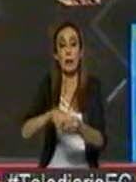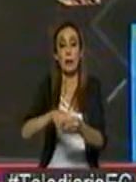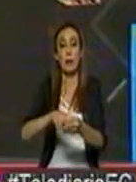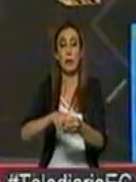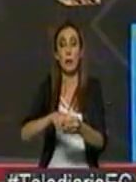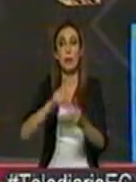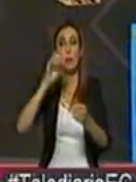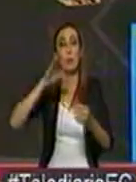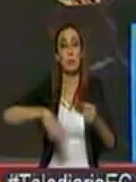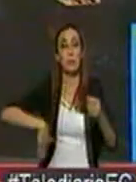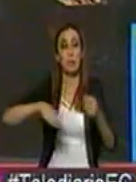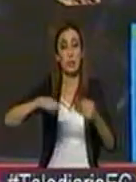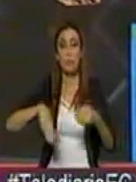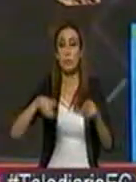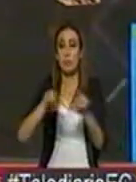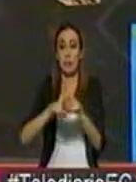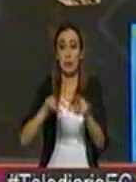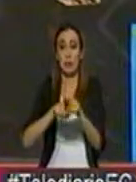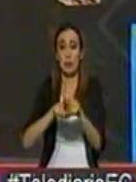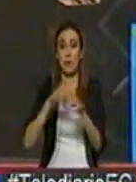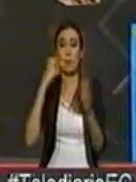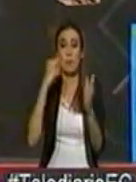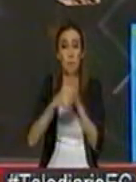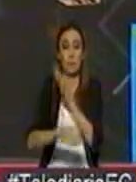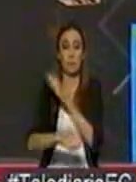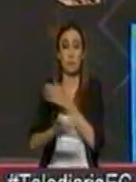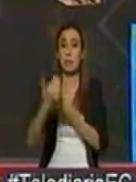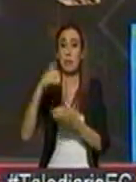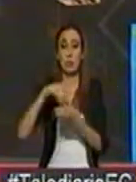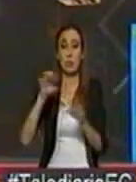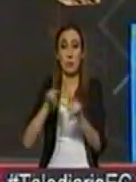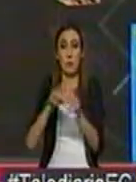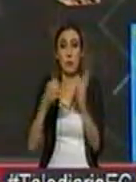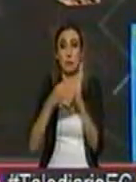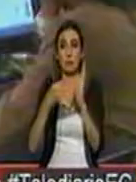en los procesos de remisión de intereses, multas y recargos por este impuesto.